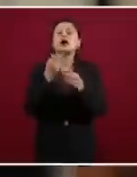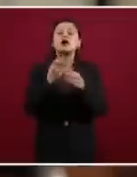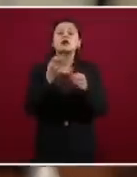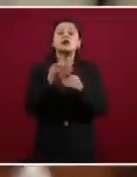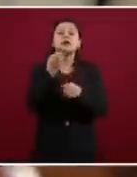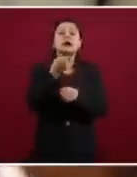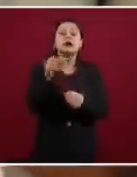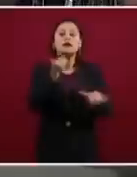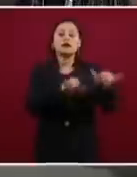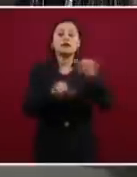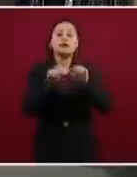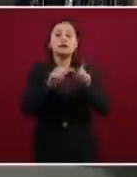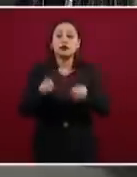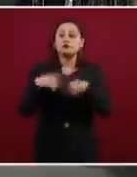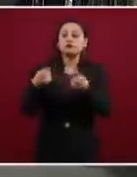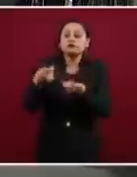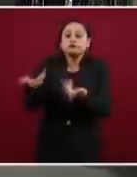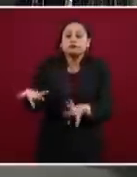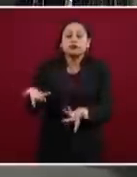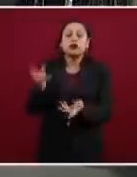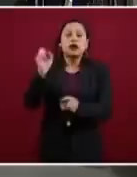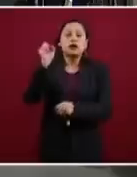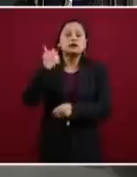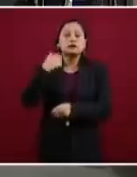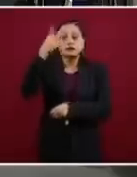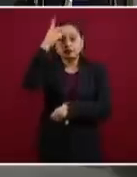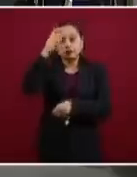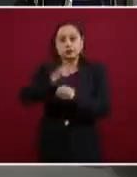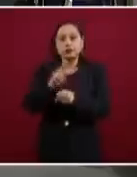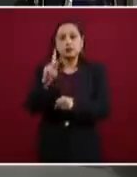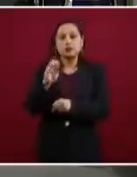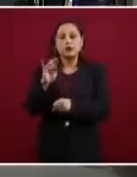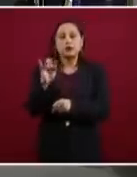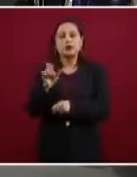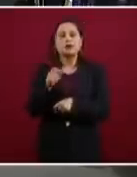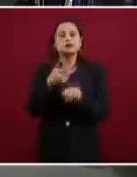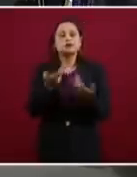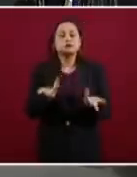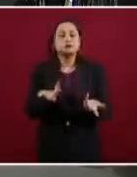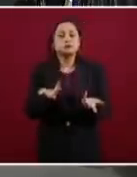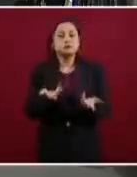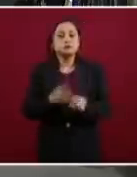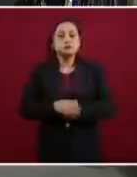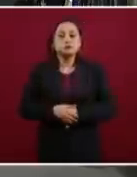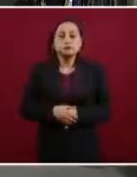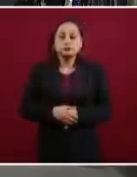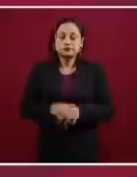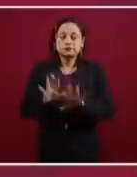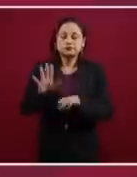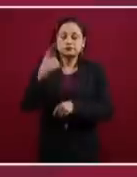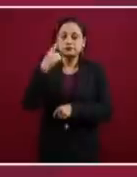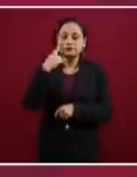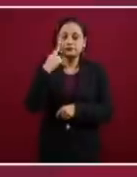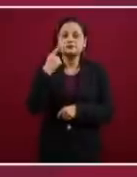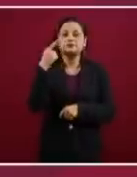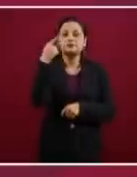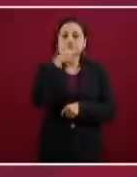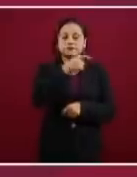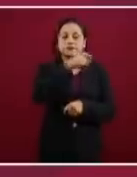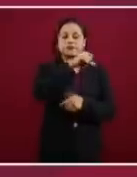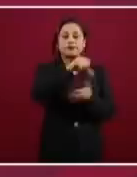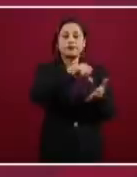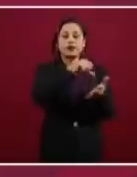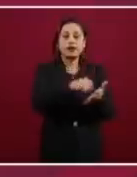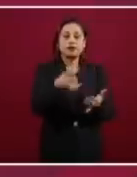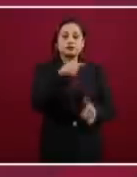mexicanos bueno mire que hay una polémica acerca de esa planta de